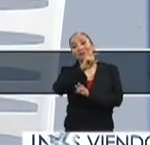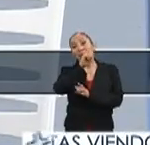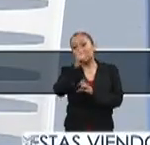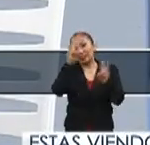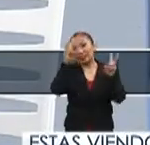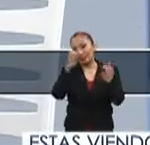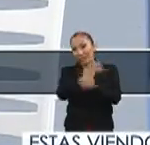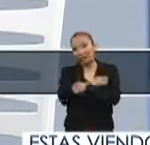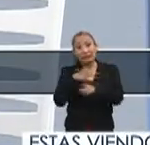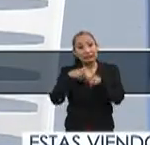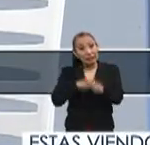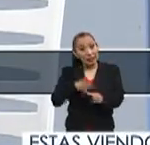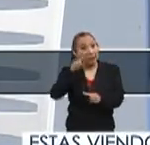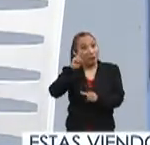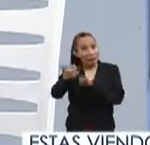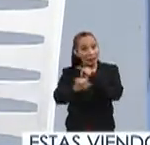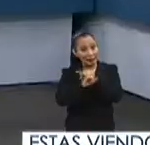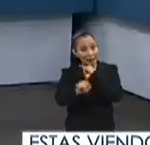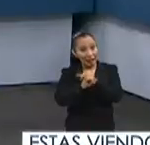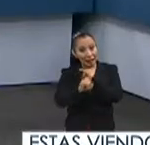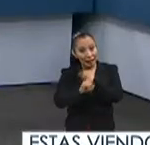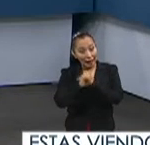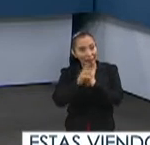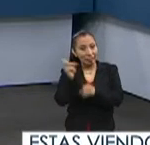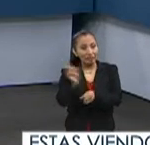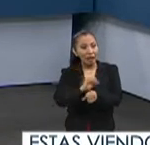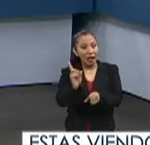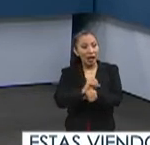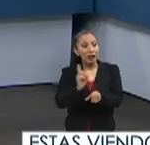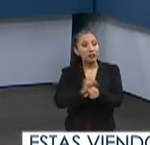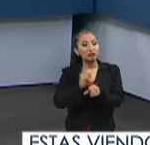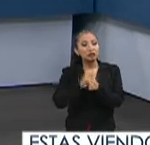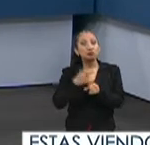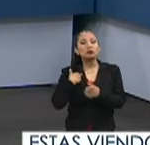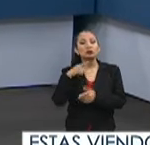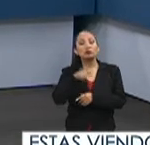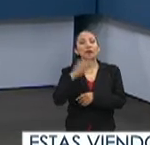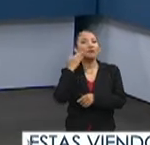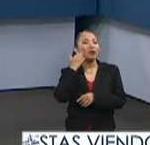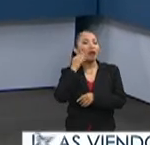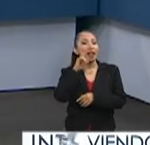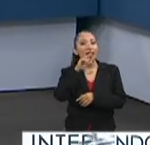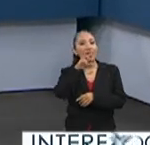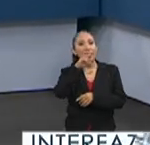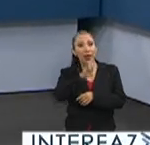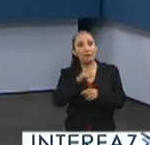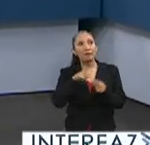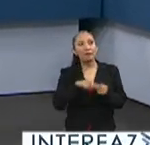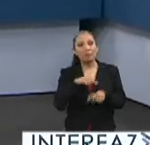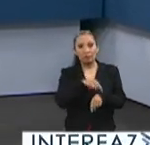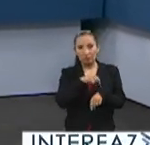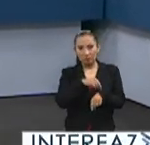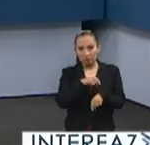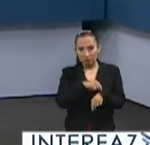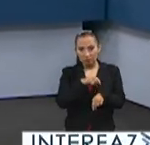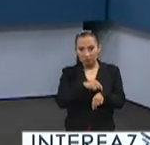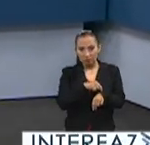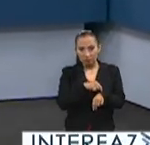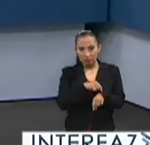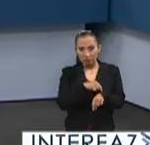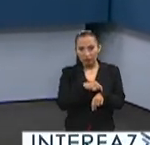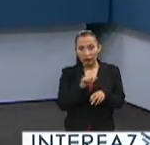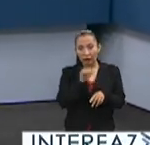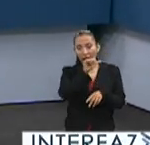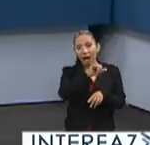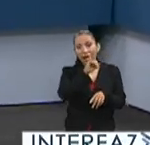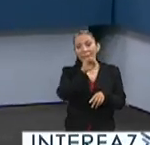de más temas educativos. Y que nos sigan en redes sociales diariamente. Transmitimos en Facebook Live a partir de precisamente la